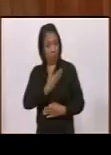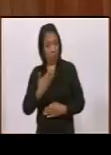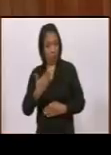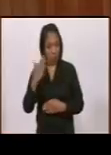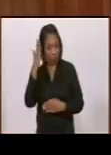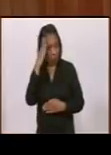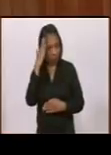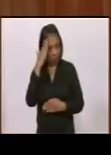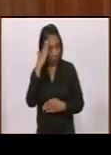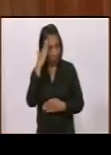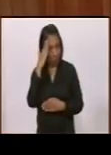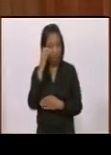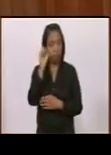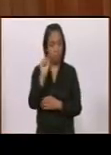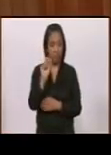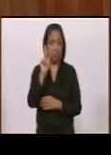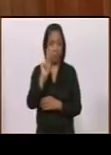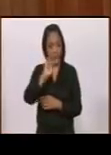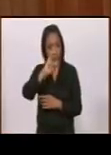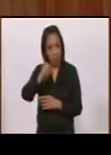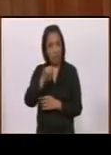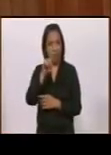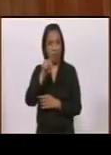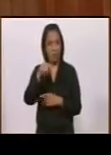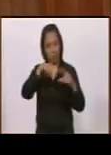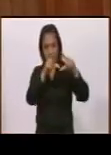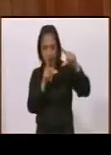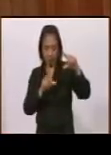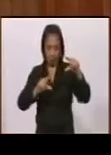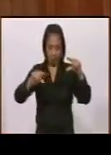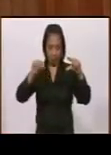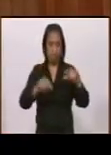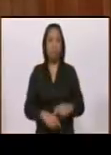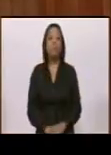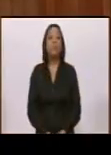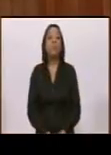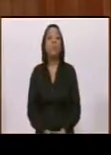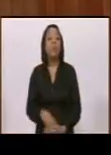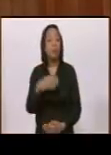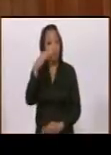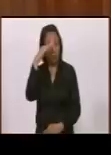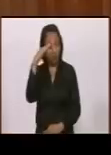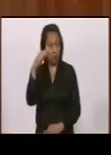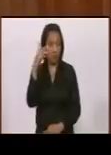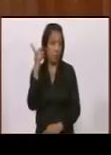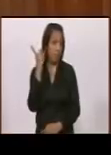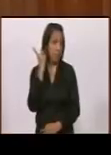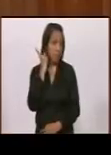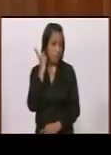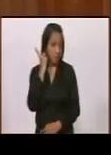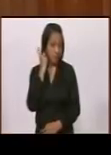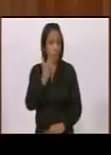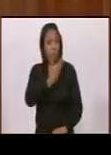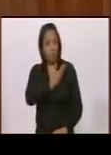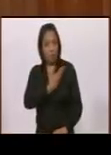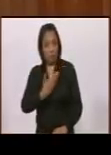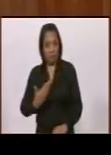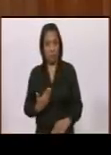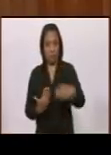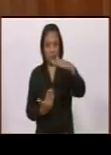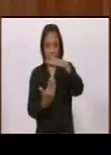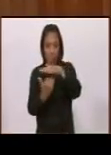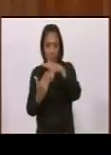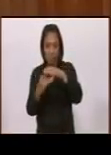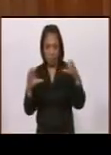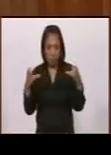la Suprema Corte de Justicia de la Nación, señor Diputado Presidente de la Mesa